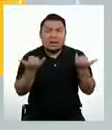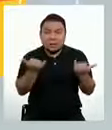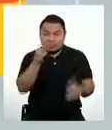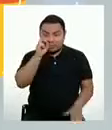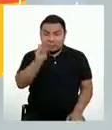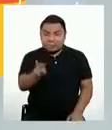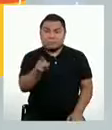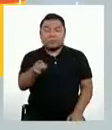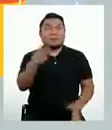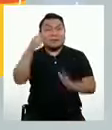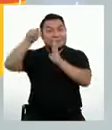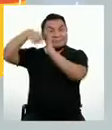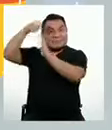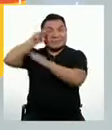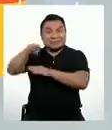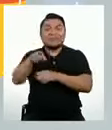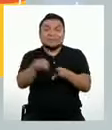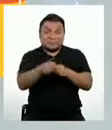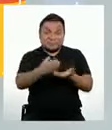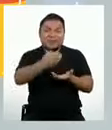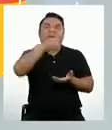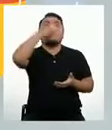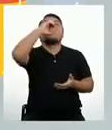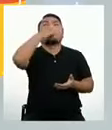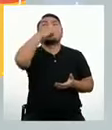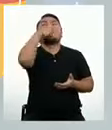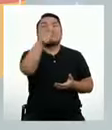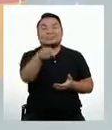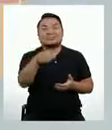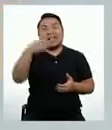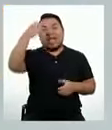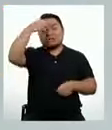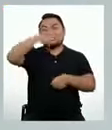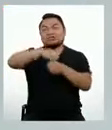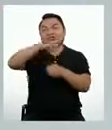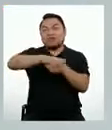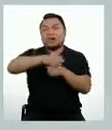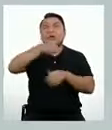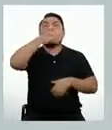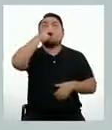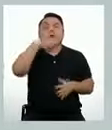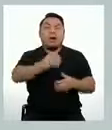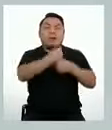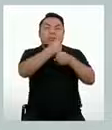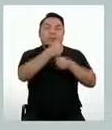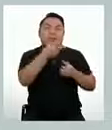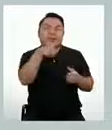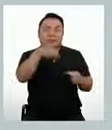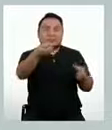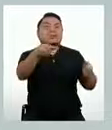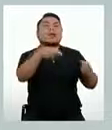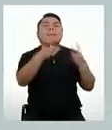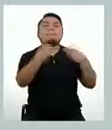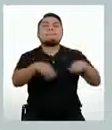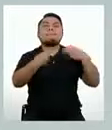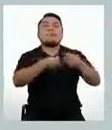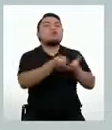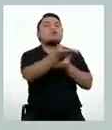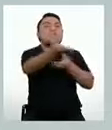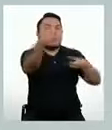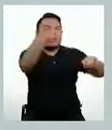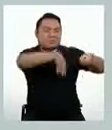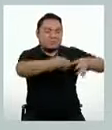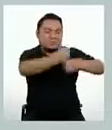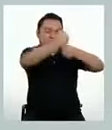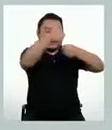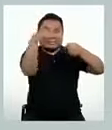cómo las botellas, sí, estas que compras para el agua o el refresco, y las bolsas, esas que recibimos cada vez que hacemos